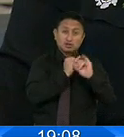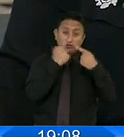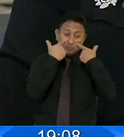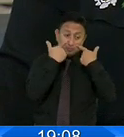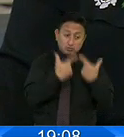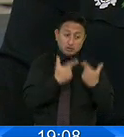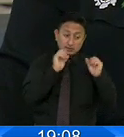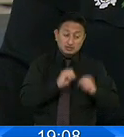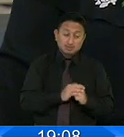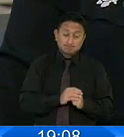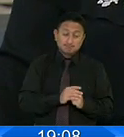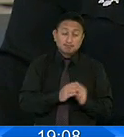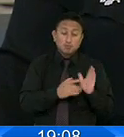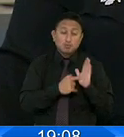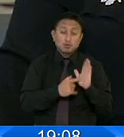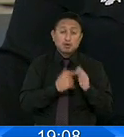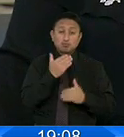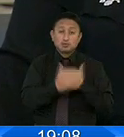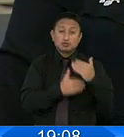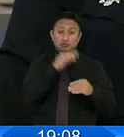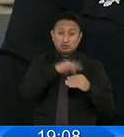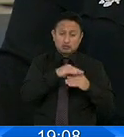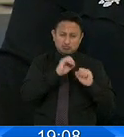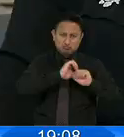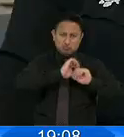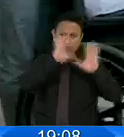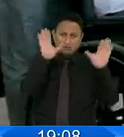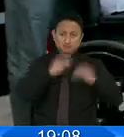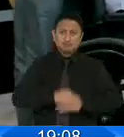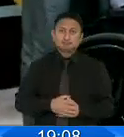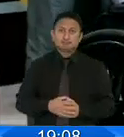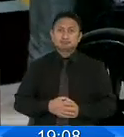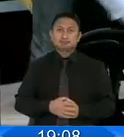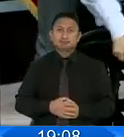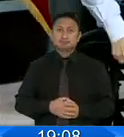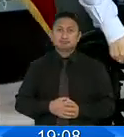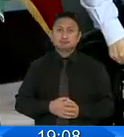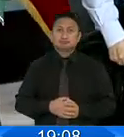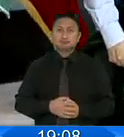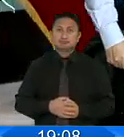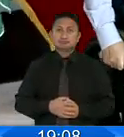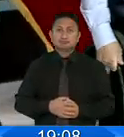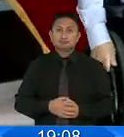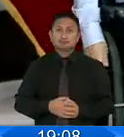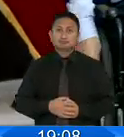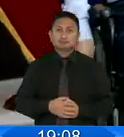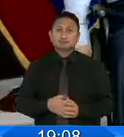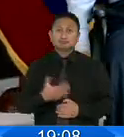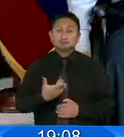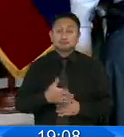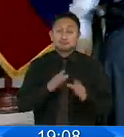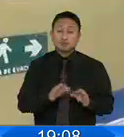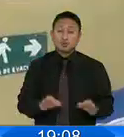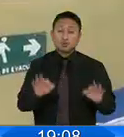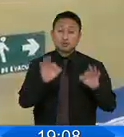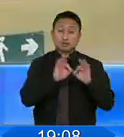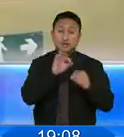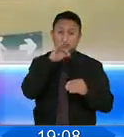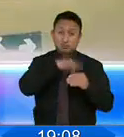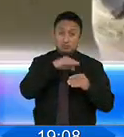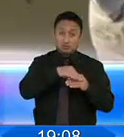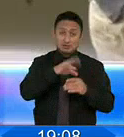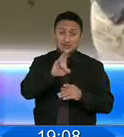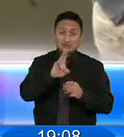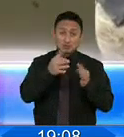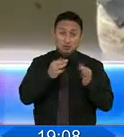brindar transparencia al proceso electoral. Resaltando la importancia de la transparencia en los comicios electorales del 7 de febrero y